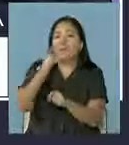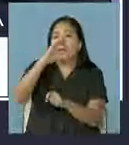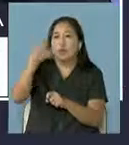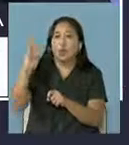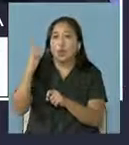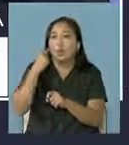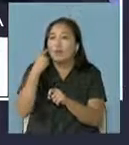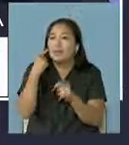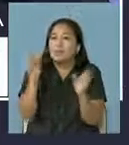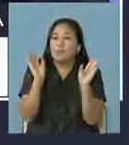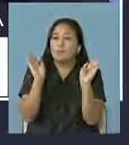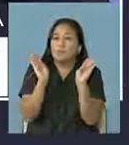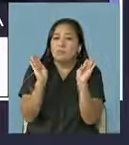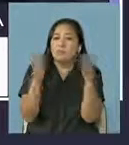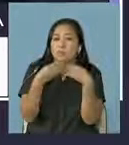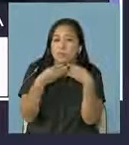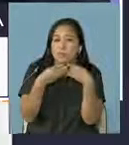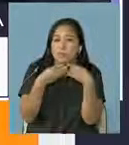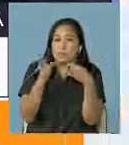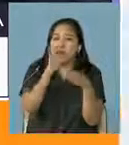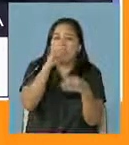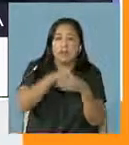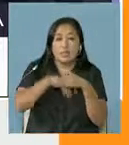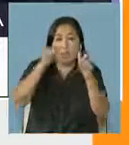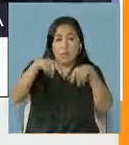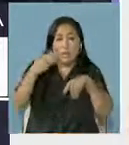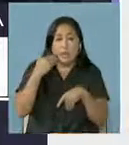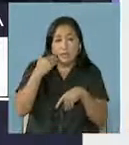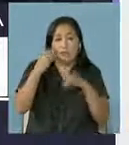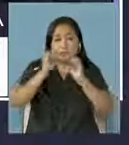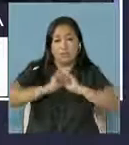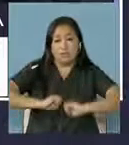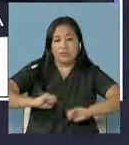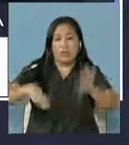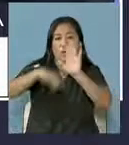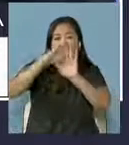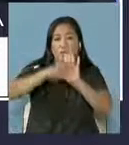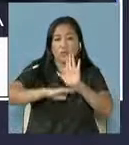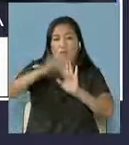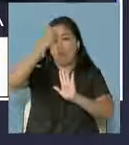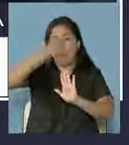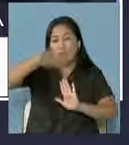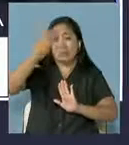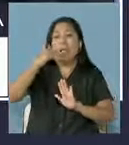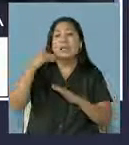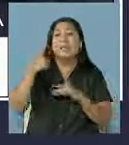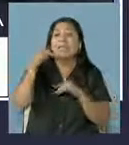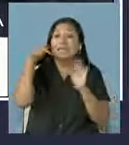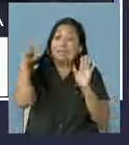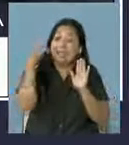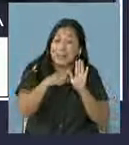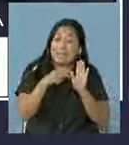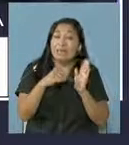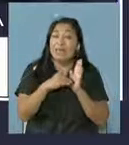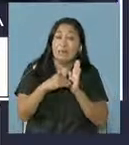monopolizando esa información Así que no han comunicado esta tarde saldría una comunicación oficial Y a partir de ahí